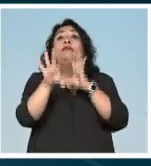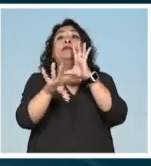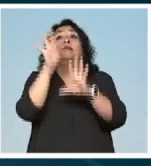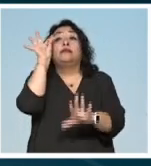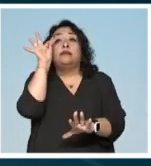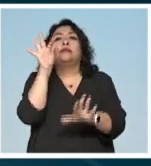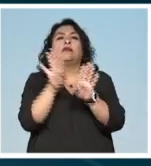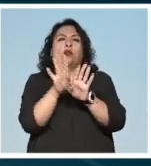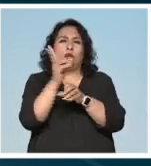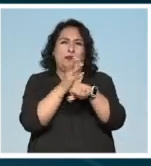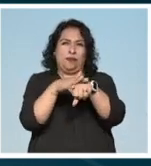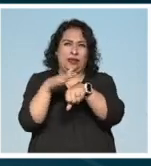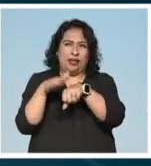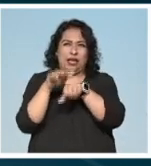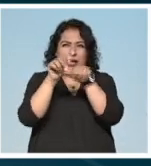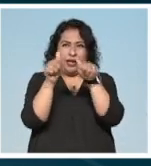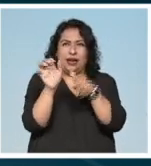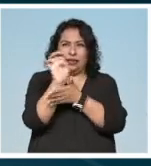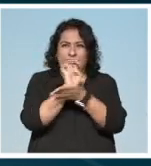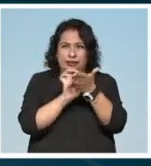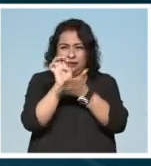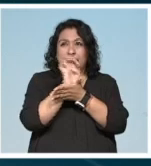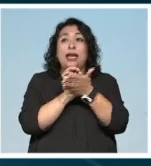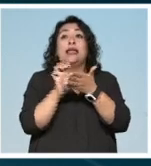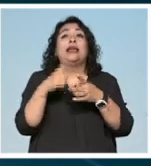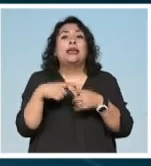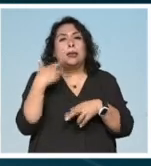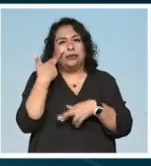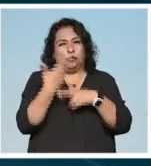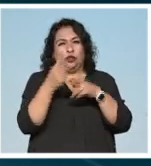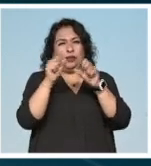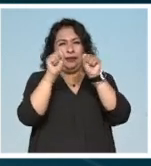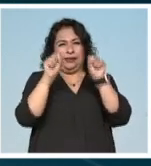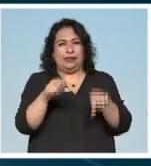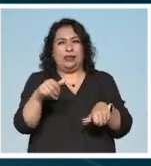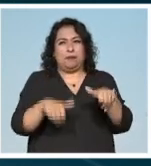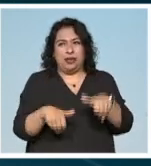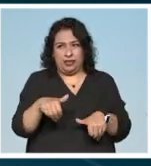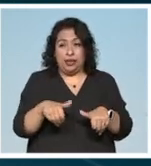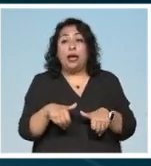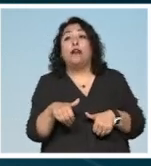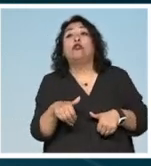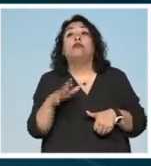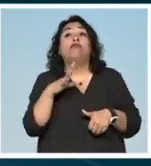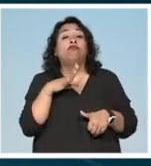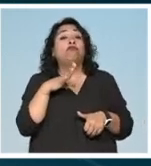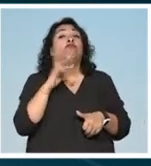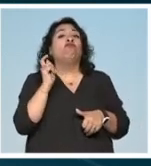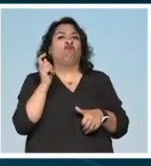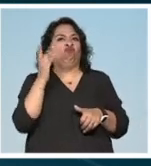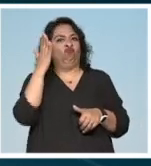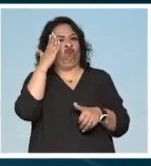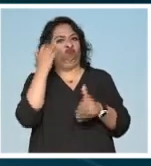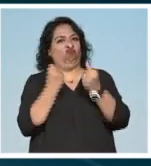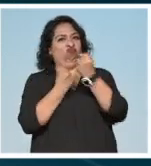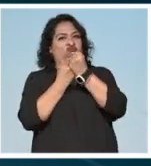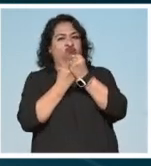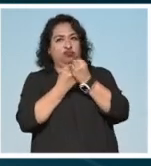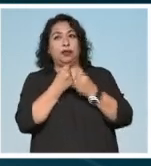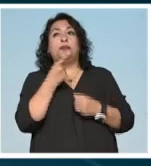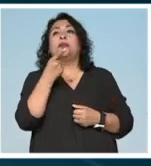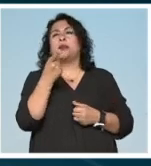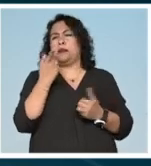seleccionados mediante la convocatoria de artes escénicas que realiza el Sistema de Teatros de la Ciudad y que constituye su columna vertebral.